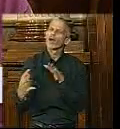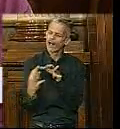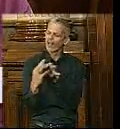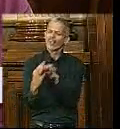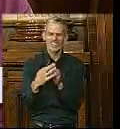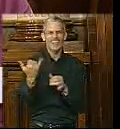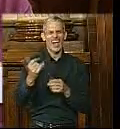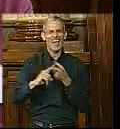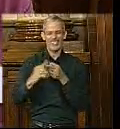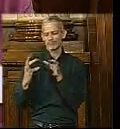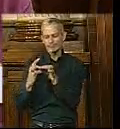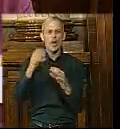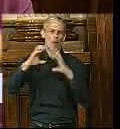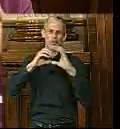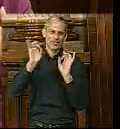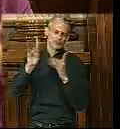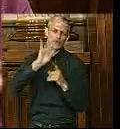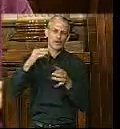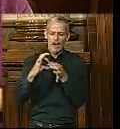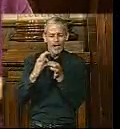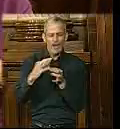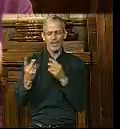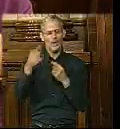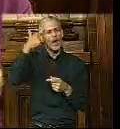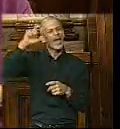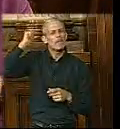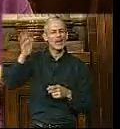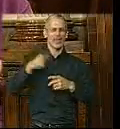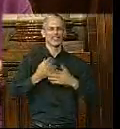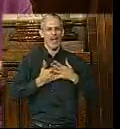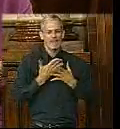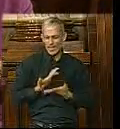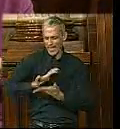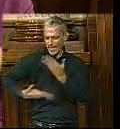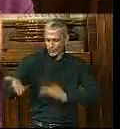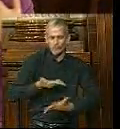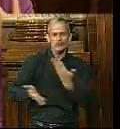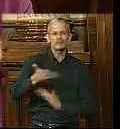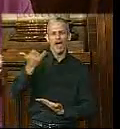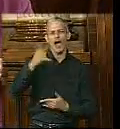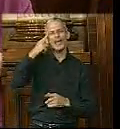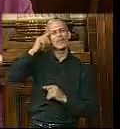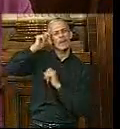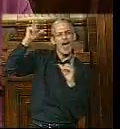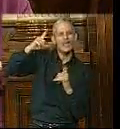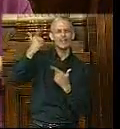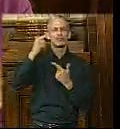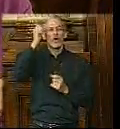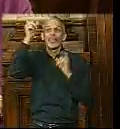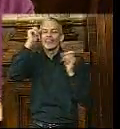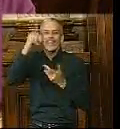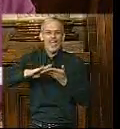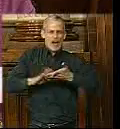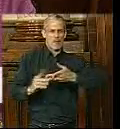una relación no solamente de comunicación, sino de intercambio de experiencias, de afecto, de imaginación, de nuevas